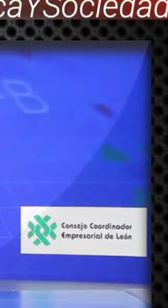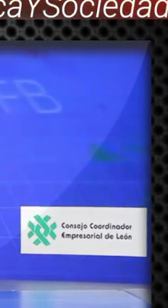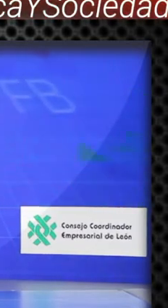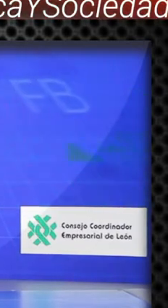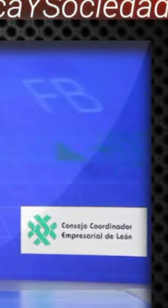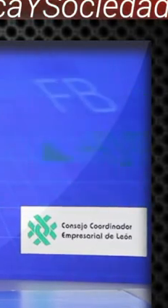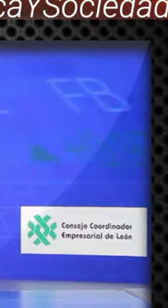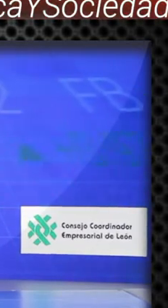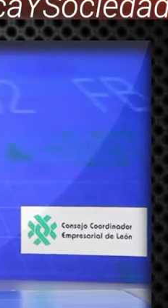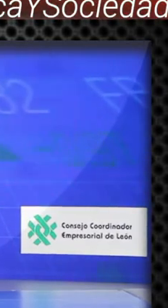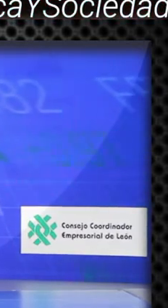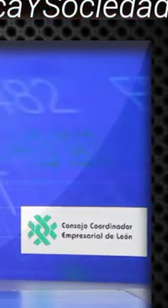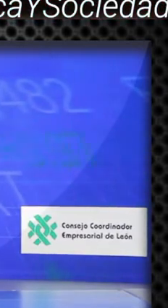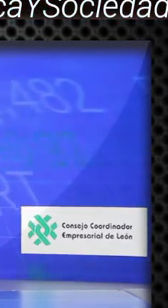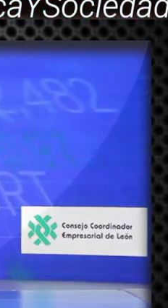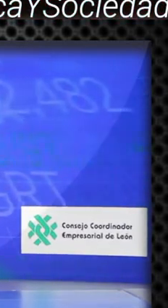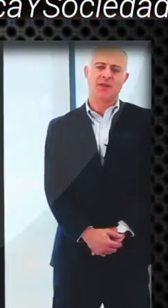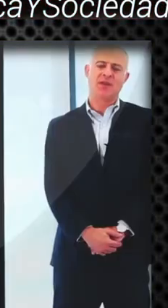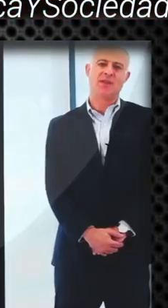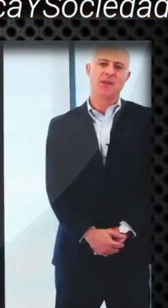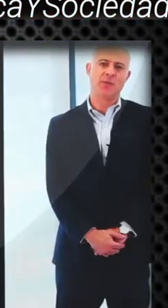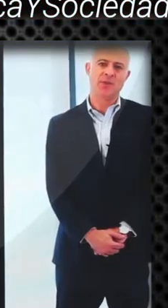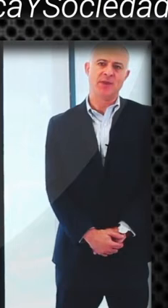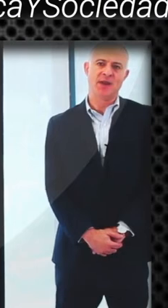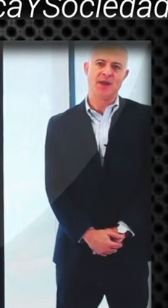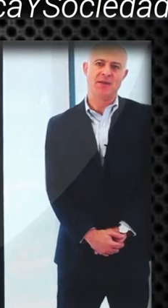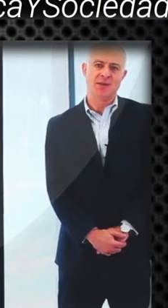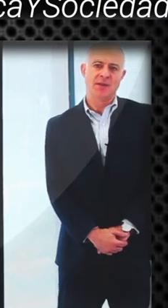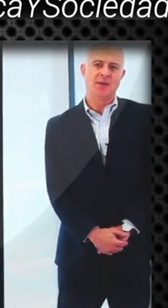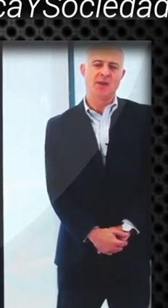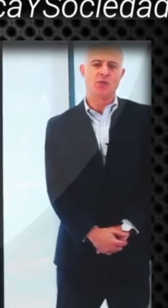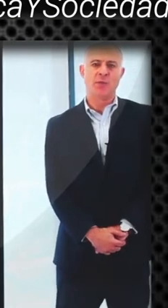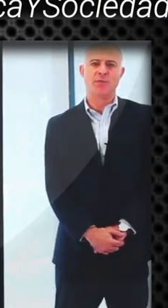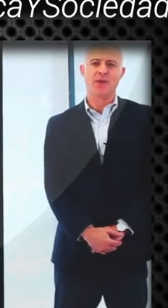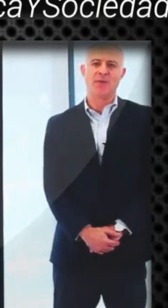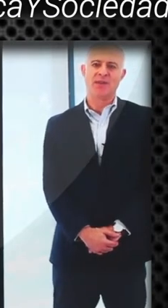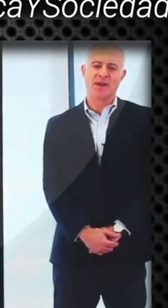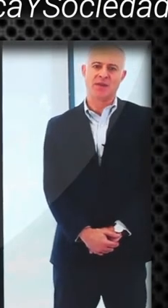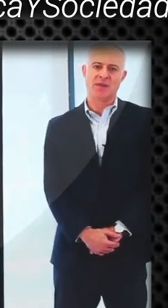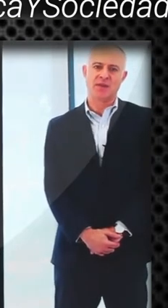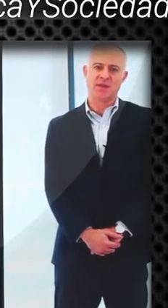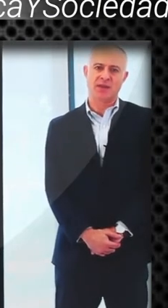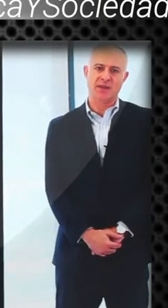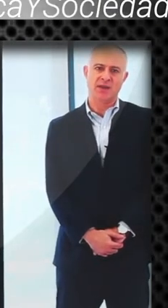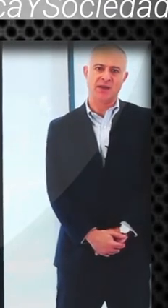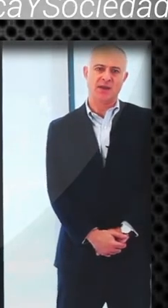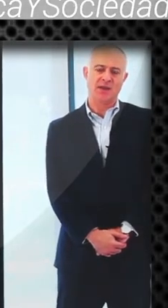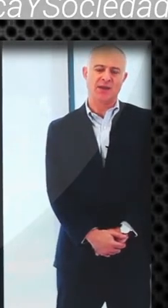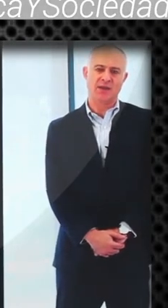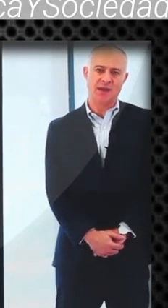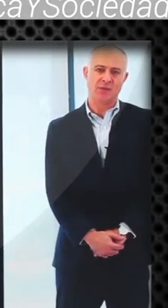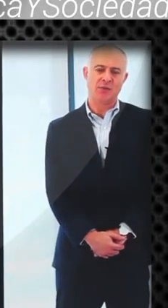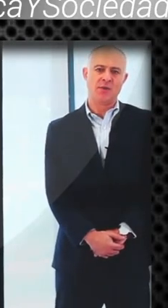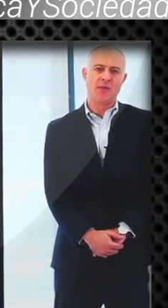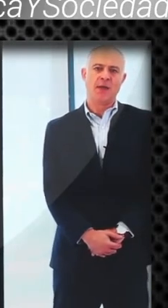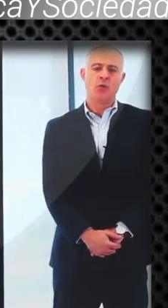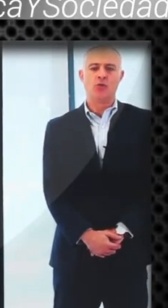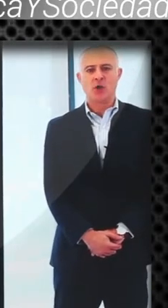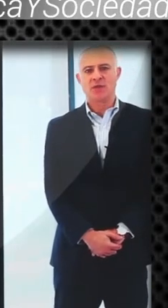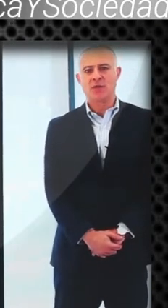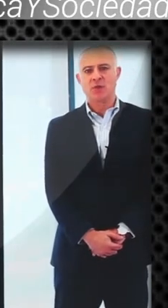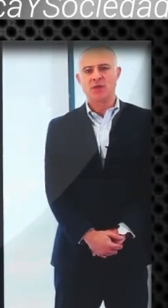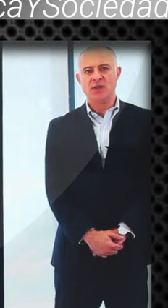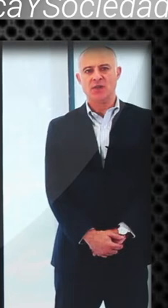también fue presentado hoy estos 8 establecimientos podrían abrir abarcando entre un 30 y un 75 por ciento del total de sus